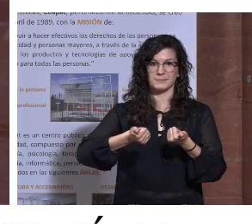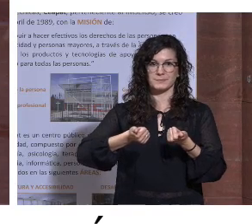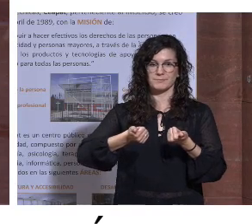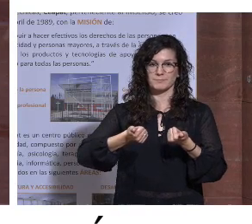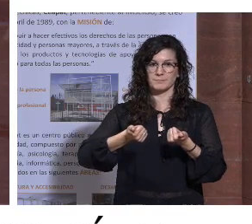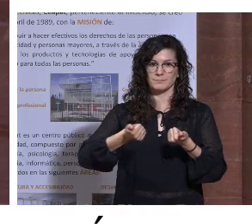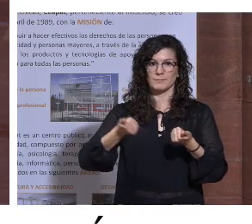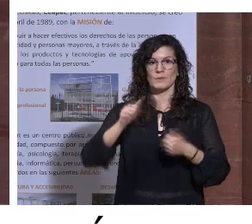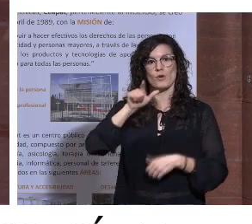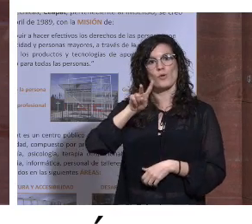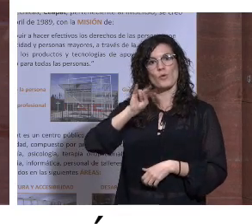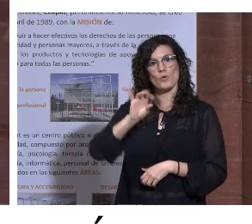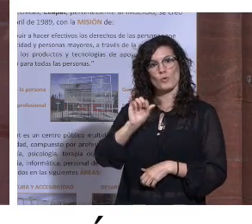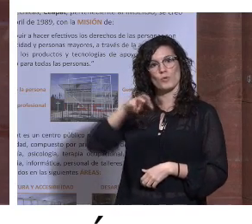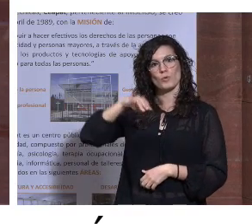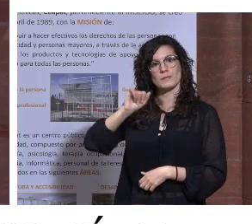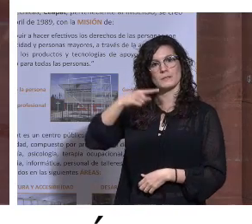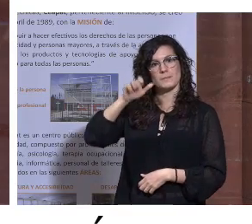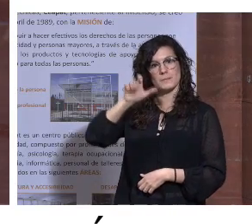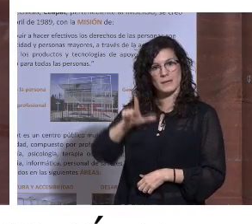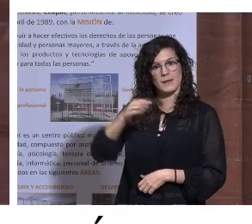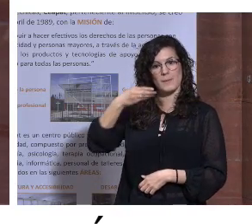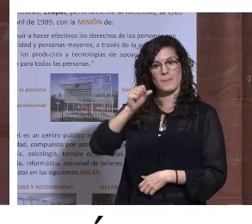con Luis Miguel Bascones,